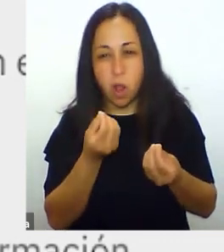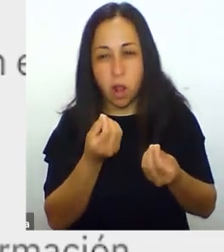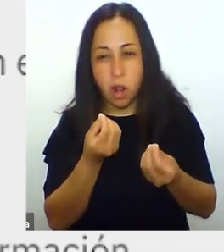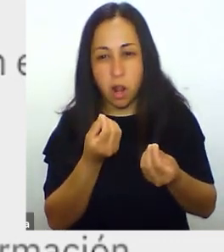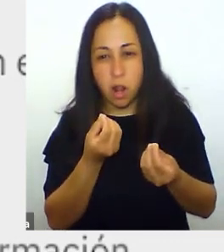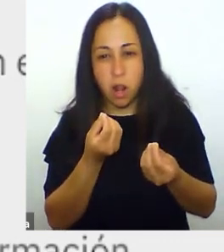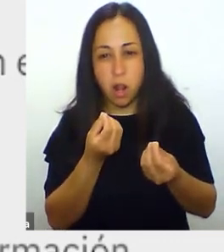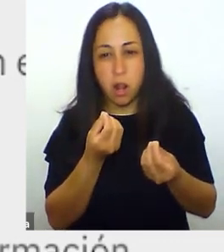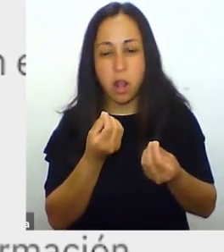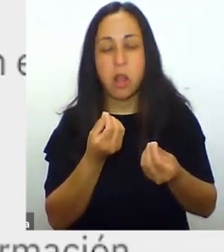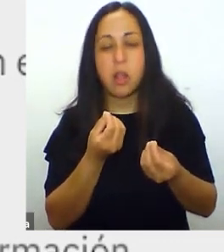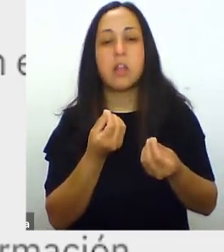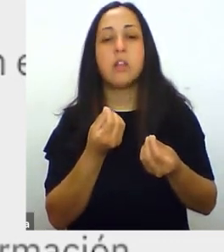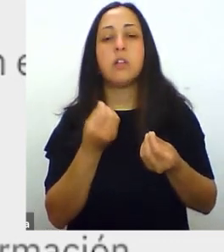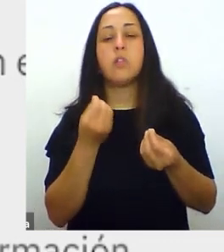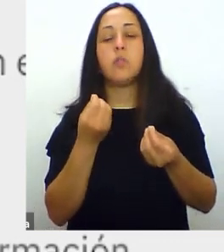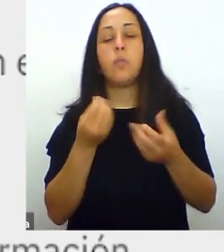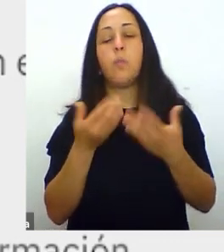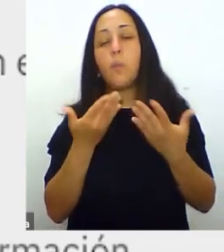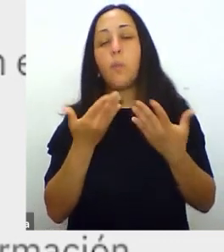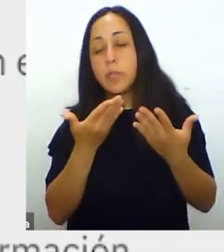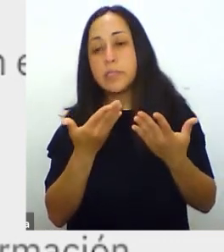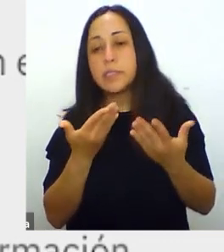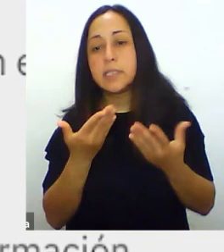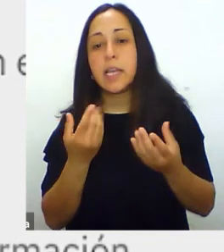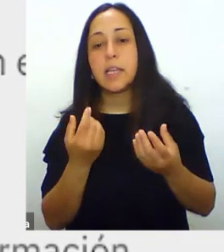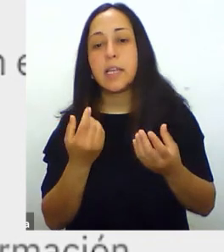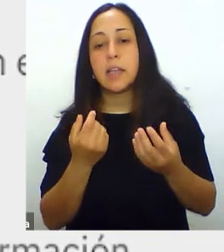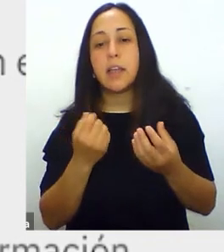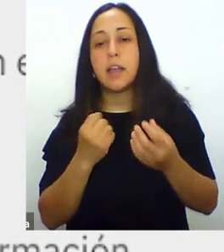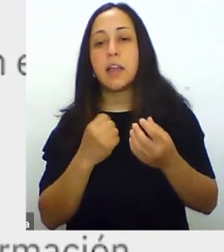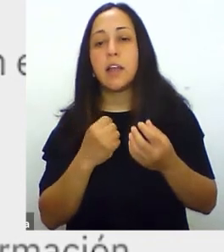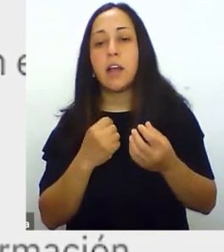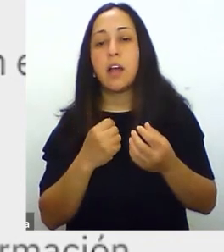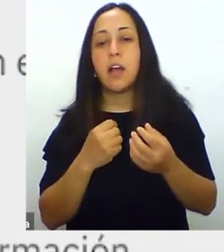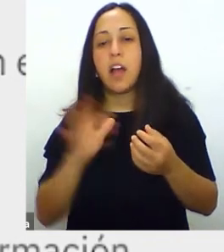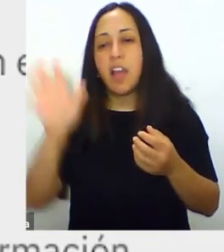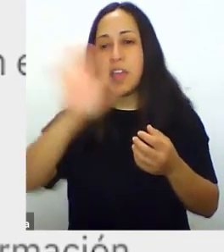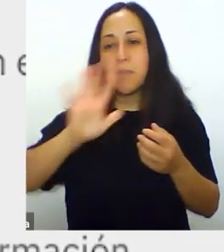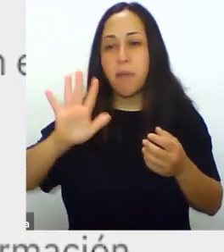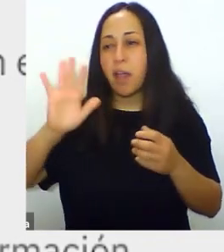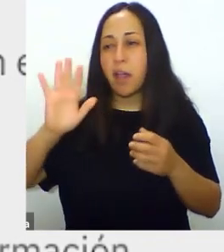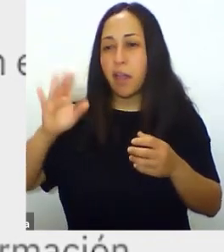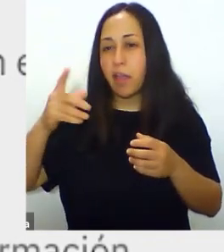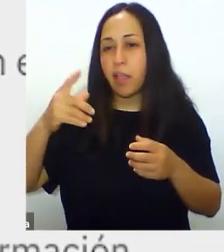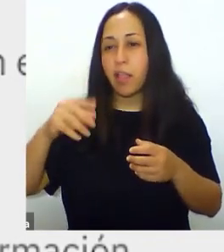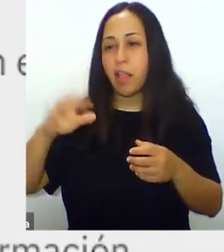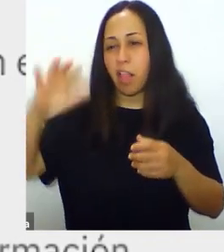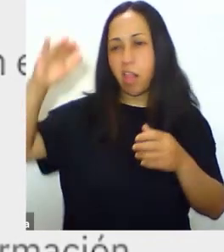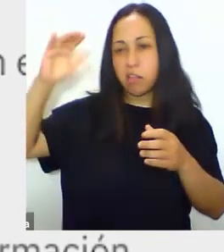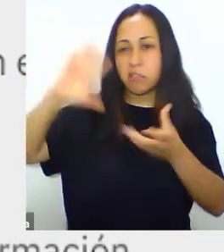se podría también tratar de una campaña de desprestigio hacia